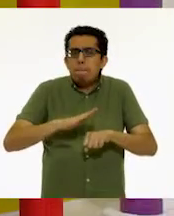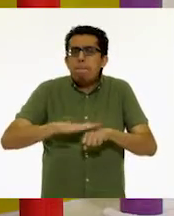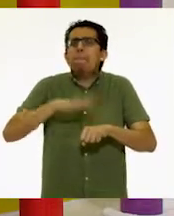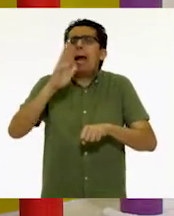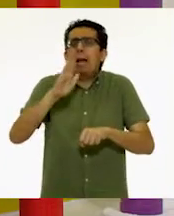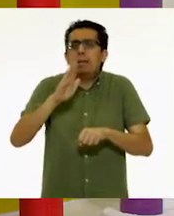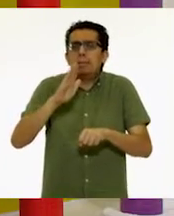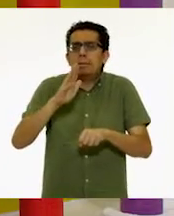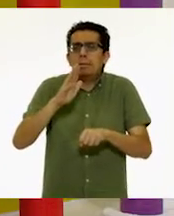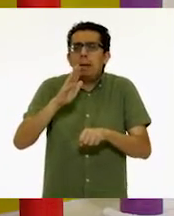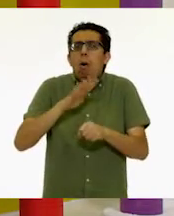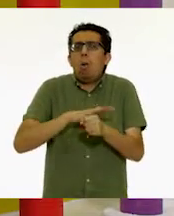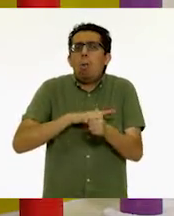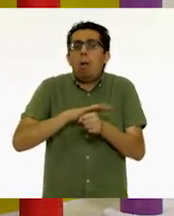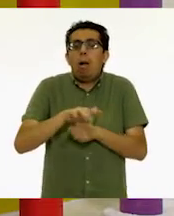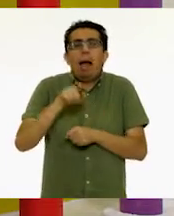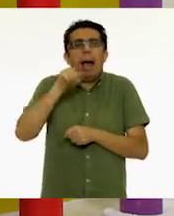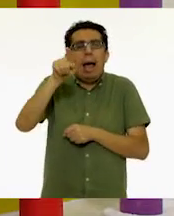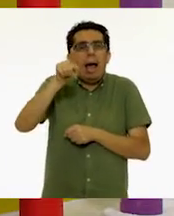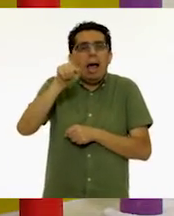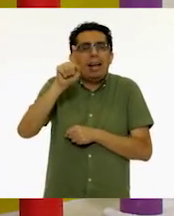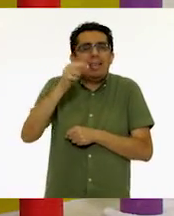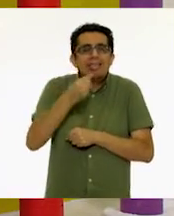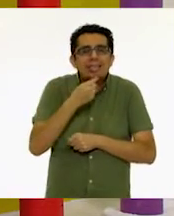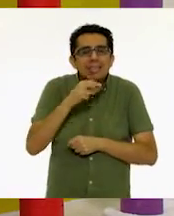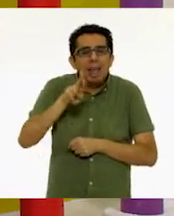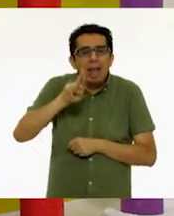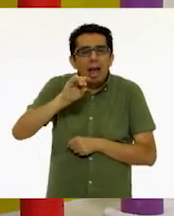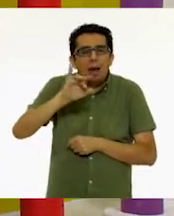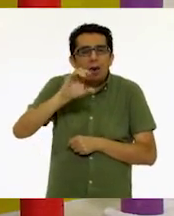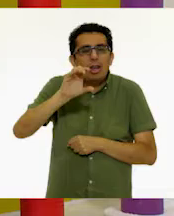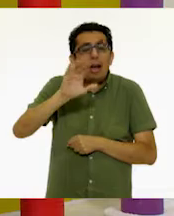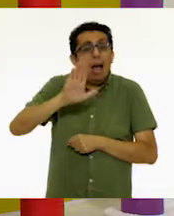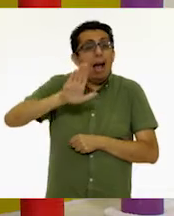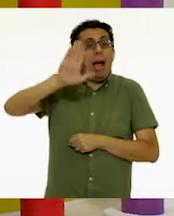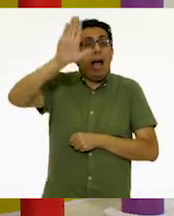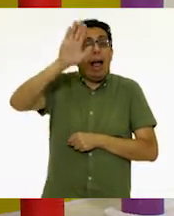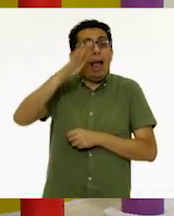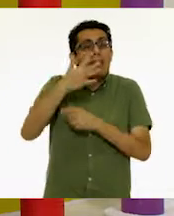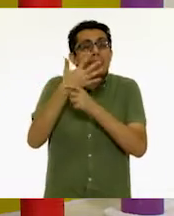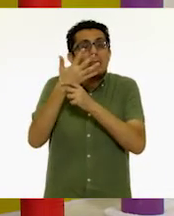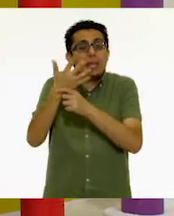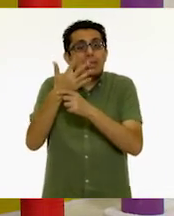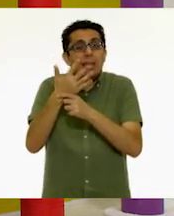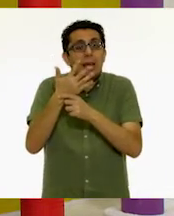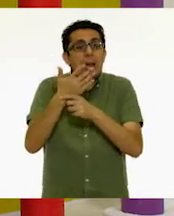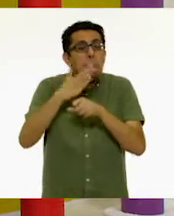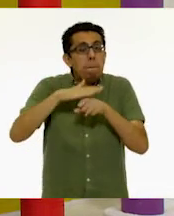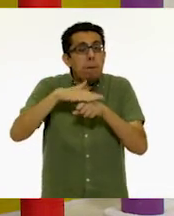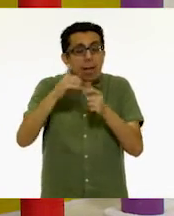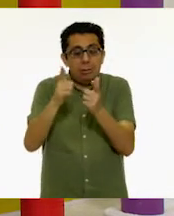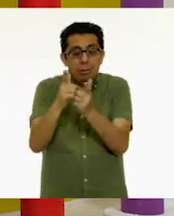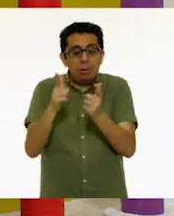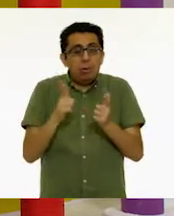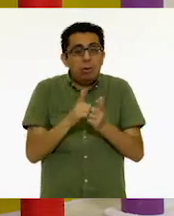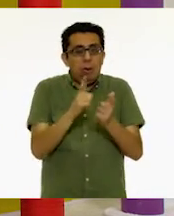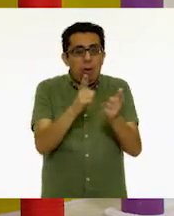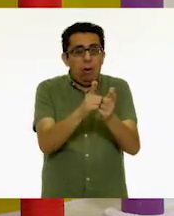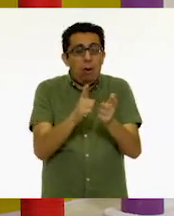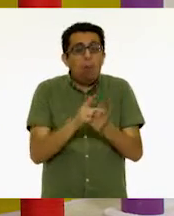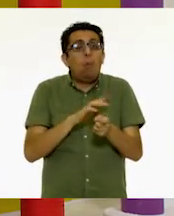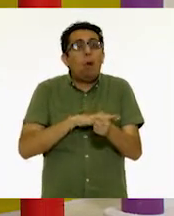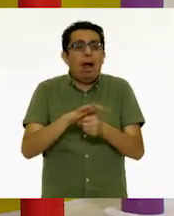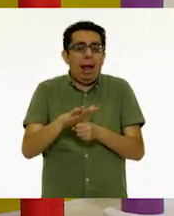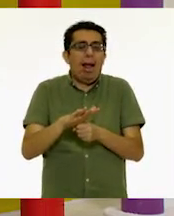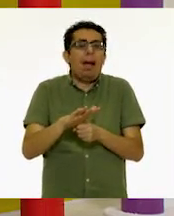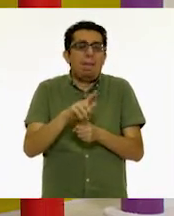Rocío está levantando la mano por allá y dice que la colección más grande es la de los colores de madera porque